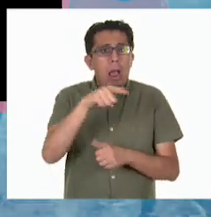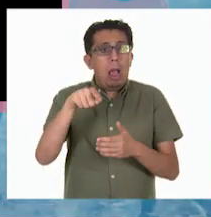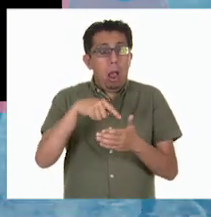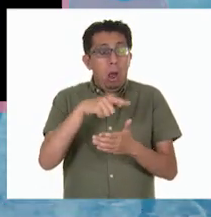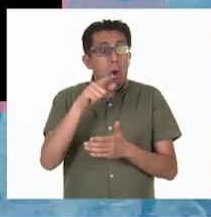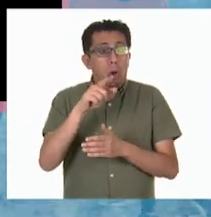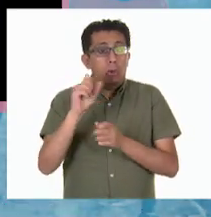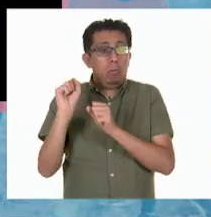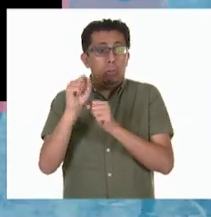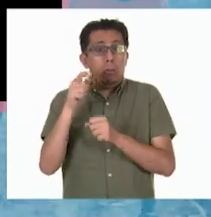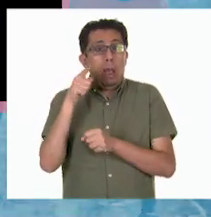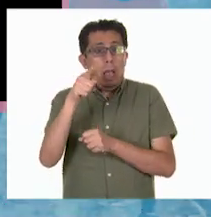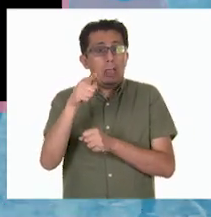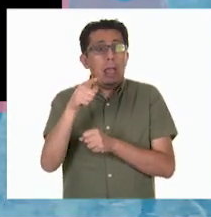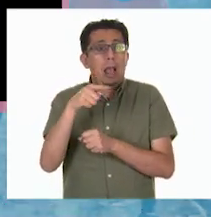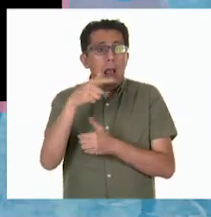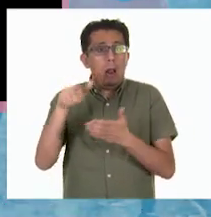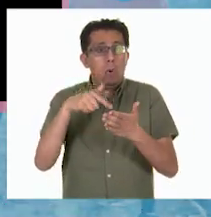cascada.